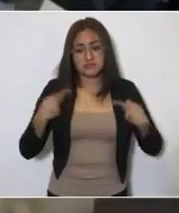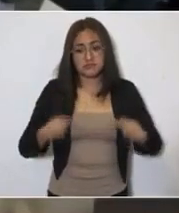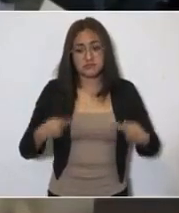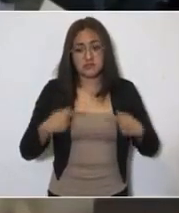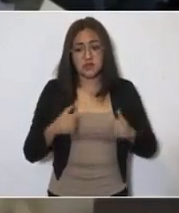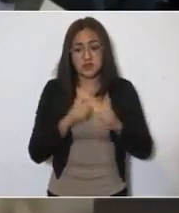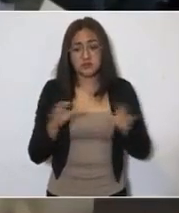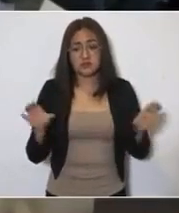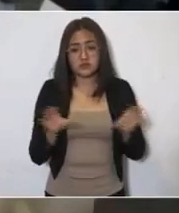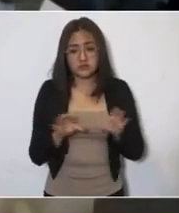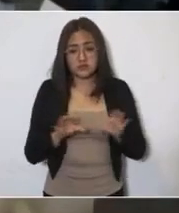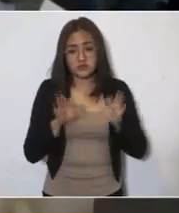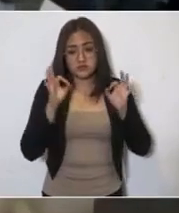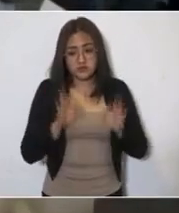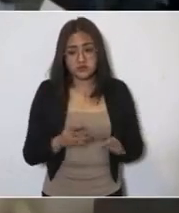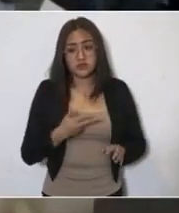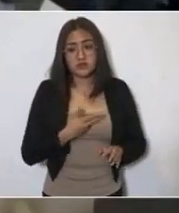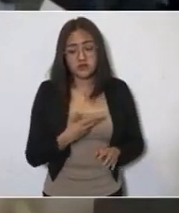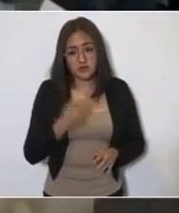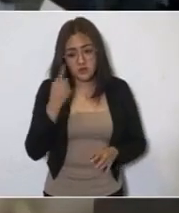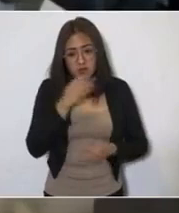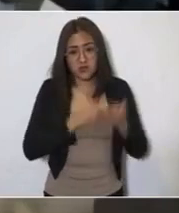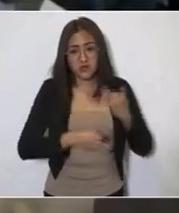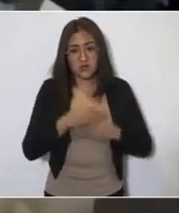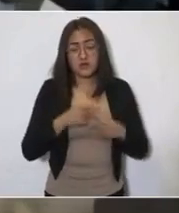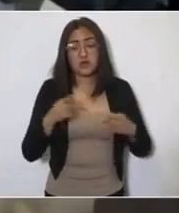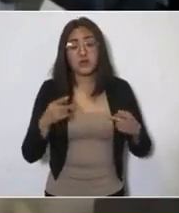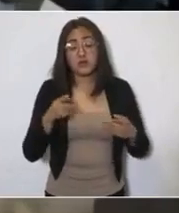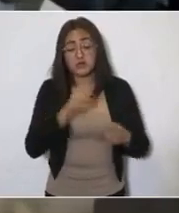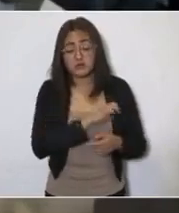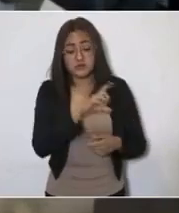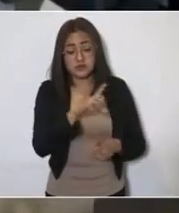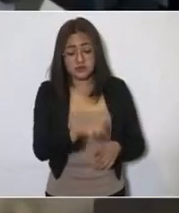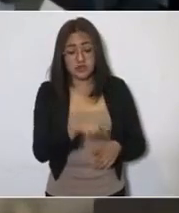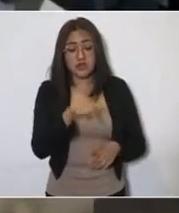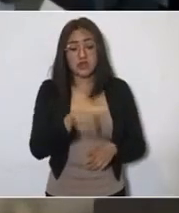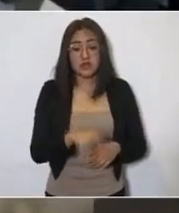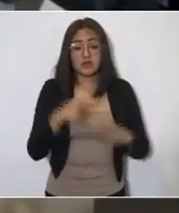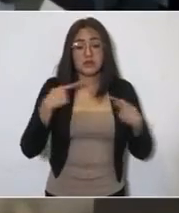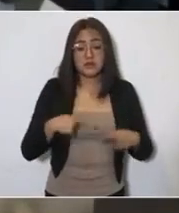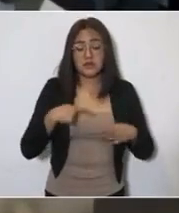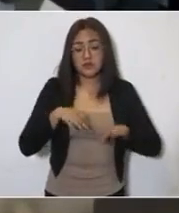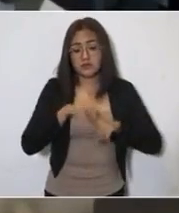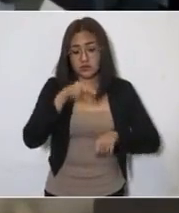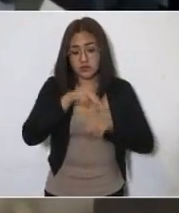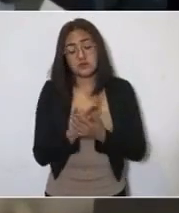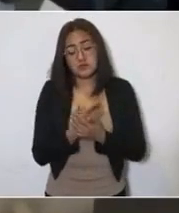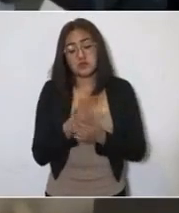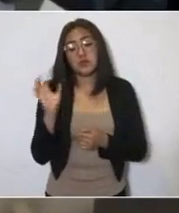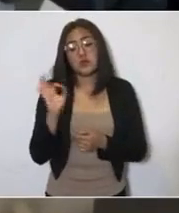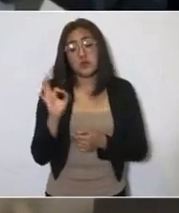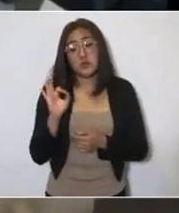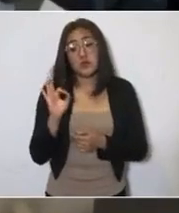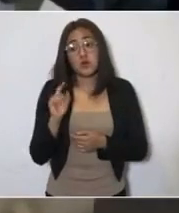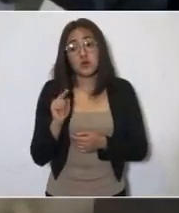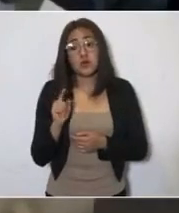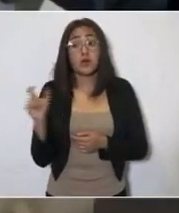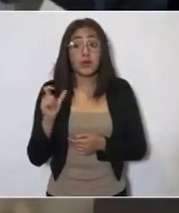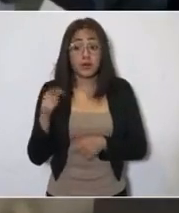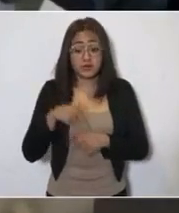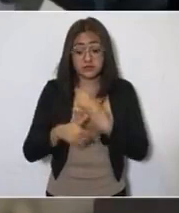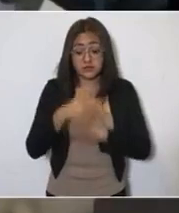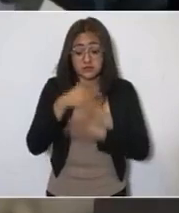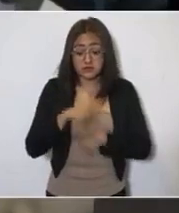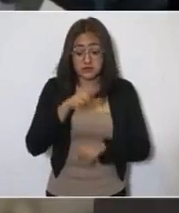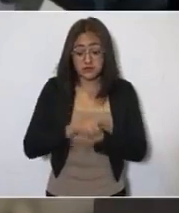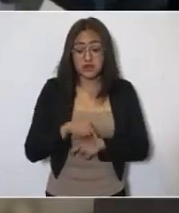sus certificaciones y acreditaciones para todos los especialistas y subespecialistas que contrató el INSABI. Esta quincena